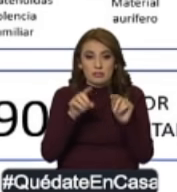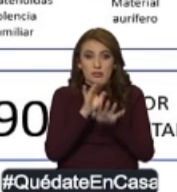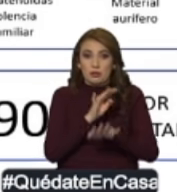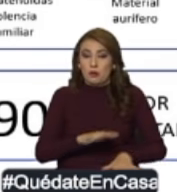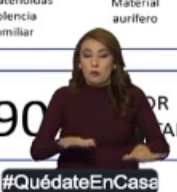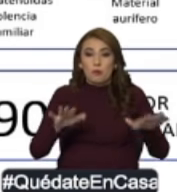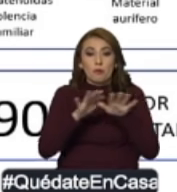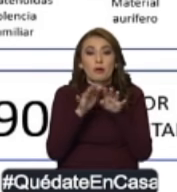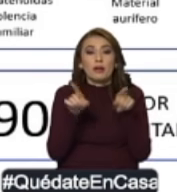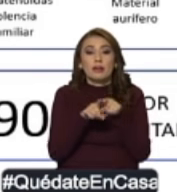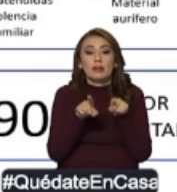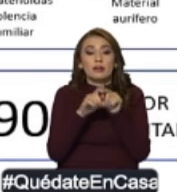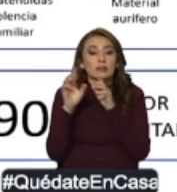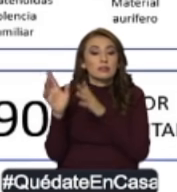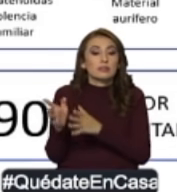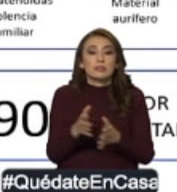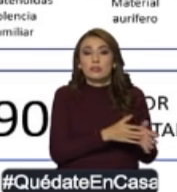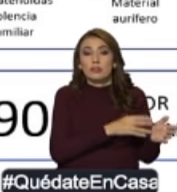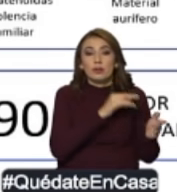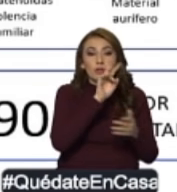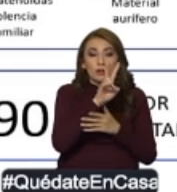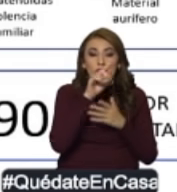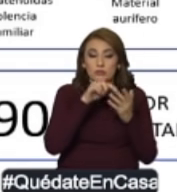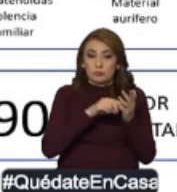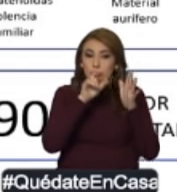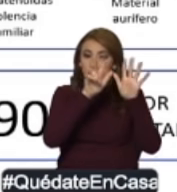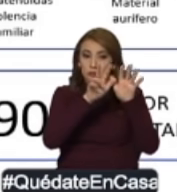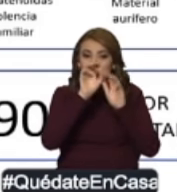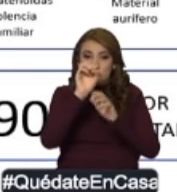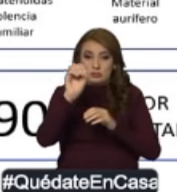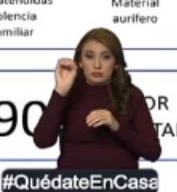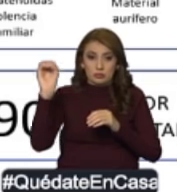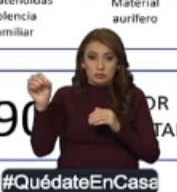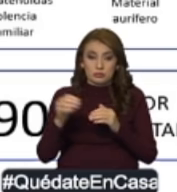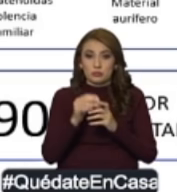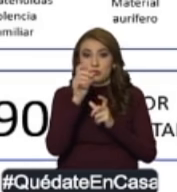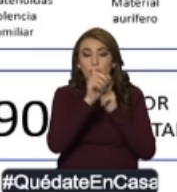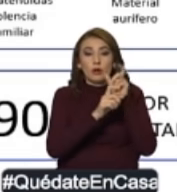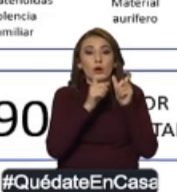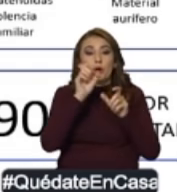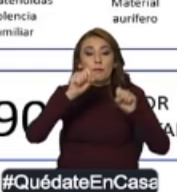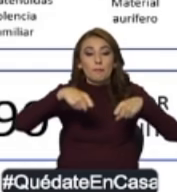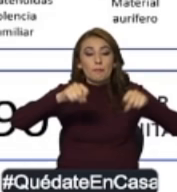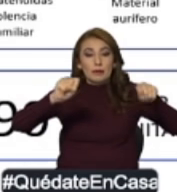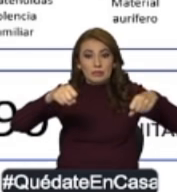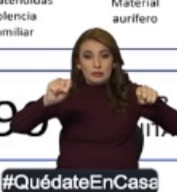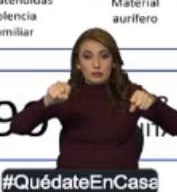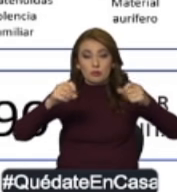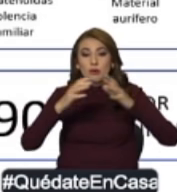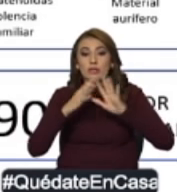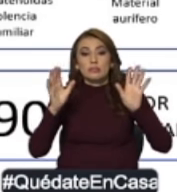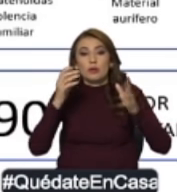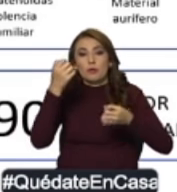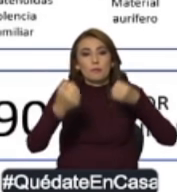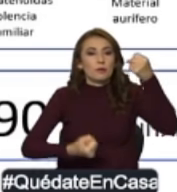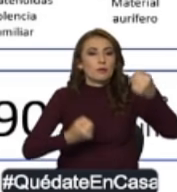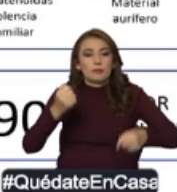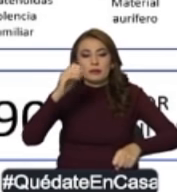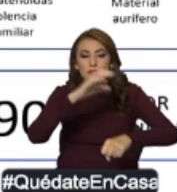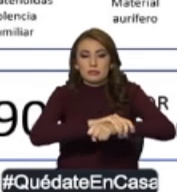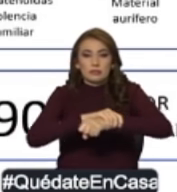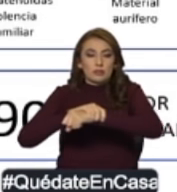como un número también importante de más de 2.800 vehículos y motocicletas que han sido retenidas con